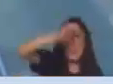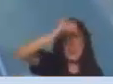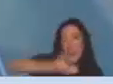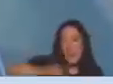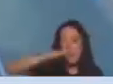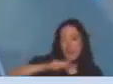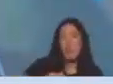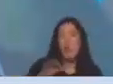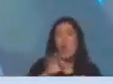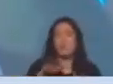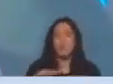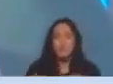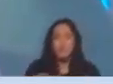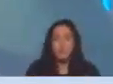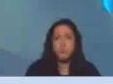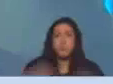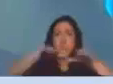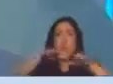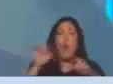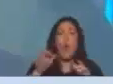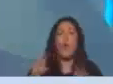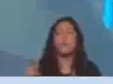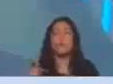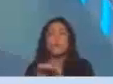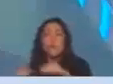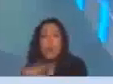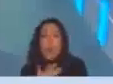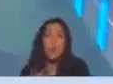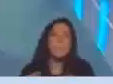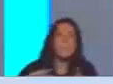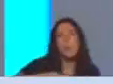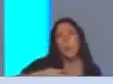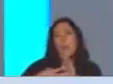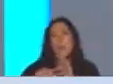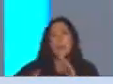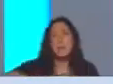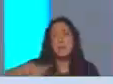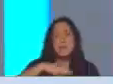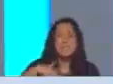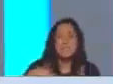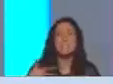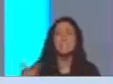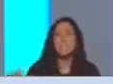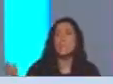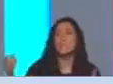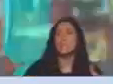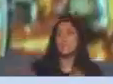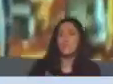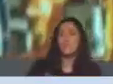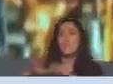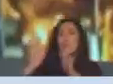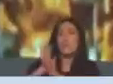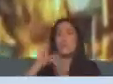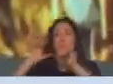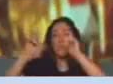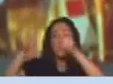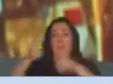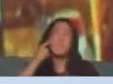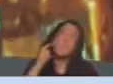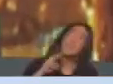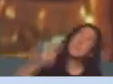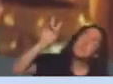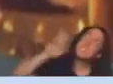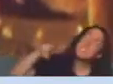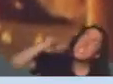incluso problemas urbanos desde el espacio con muchísima mayor precisión sabes que mirábamos así para arriba a ver si los vemos los